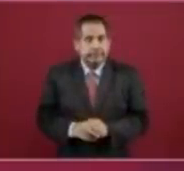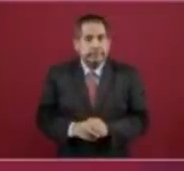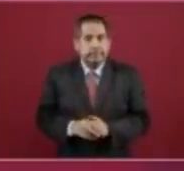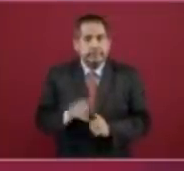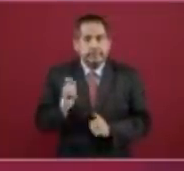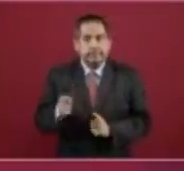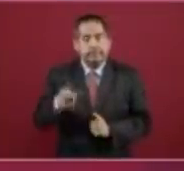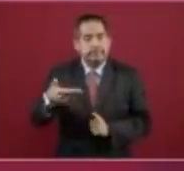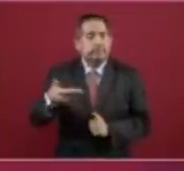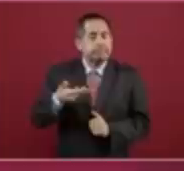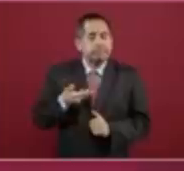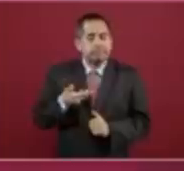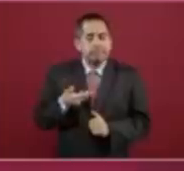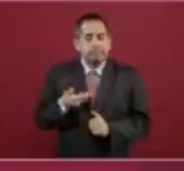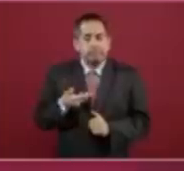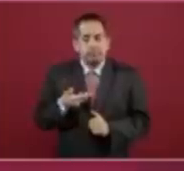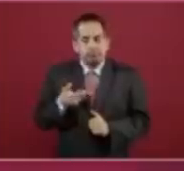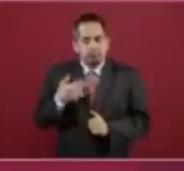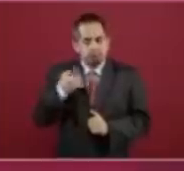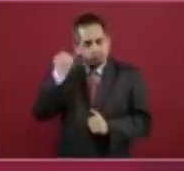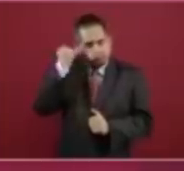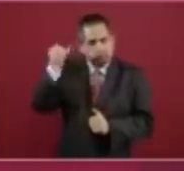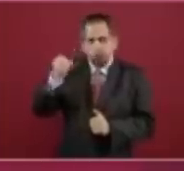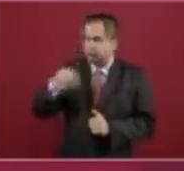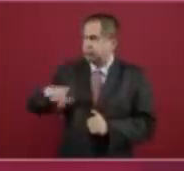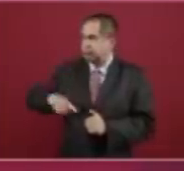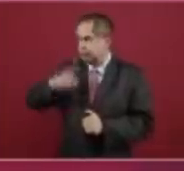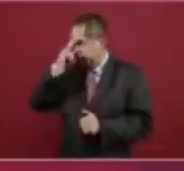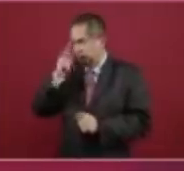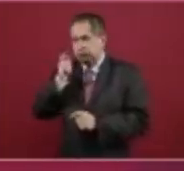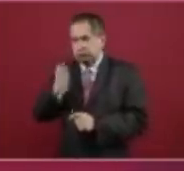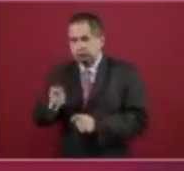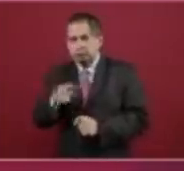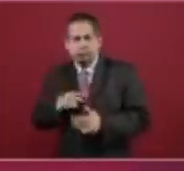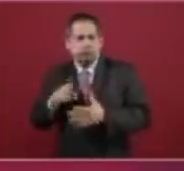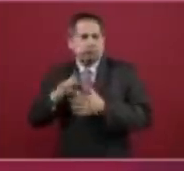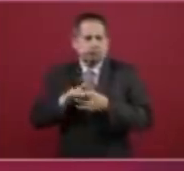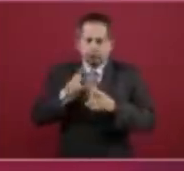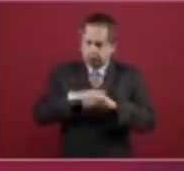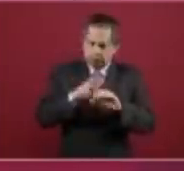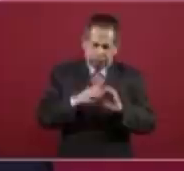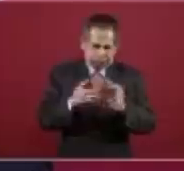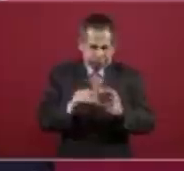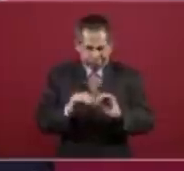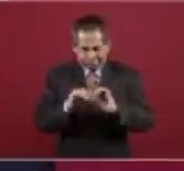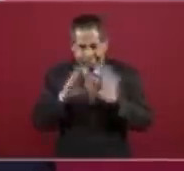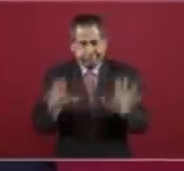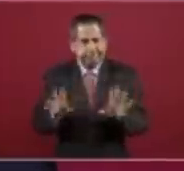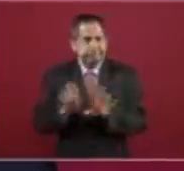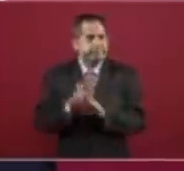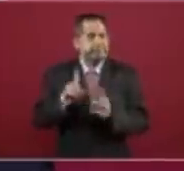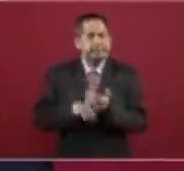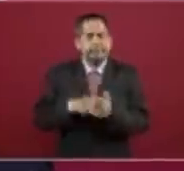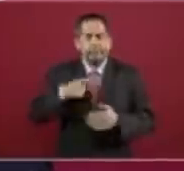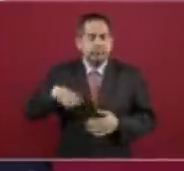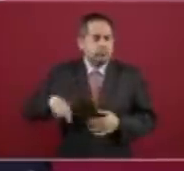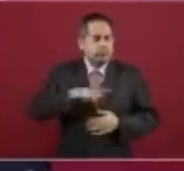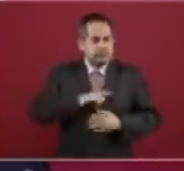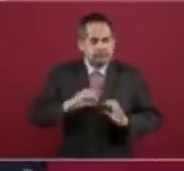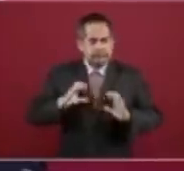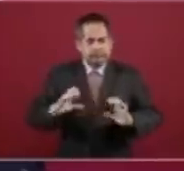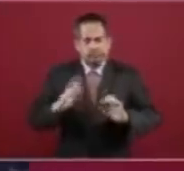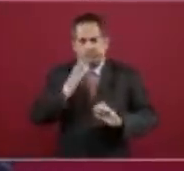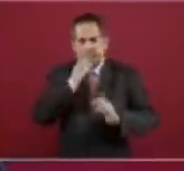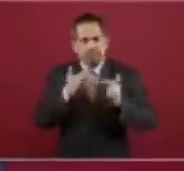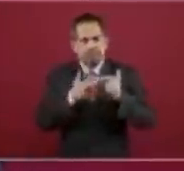me pidieron una postura, hablé con toda claridad de que hemos mantenido una